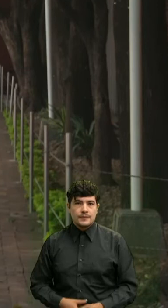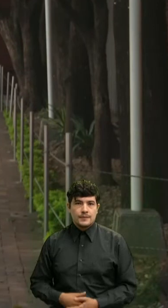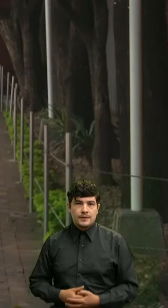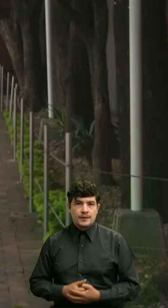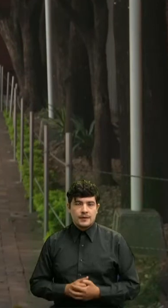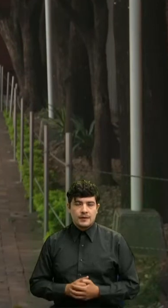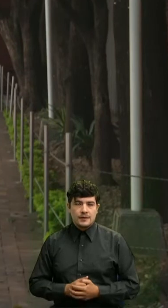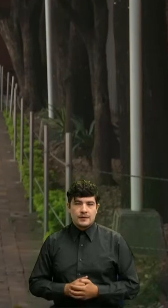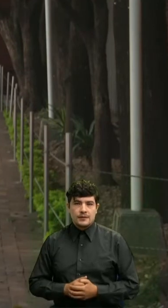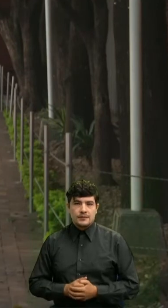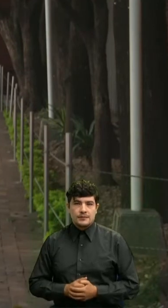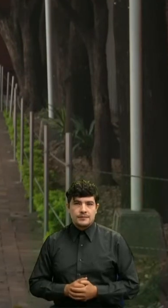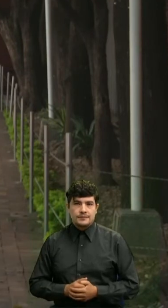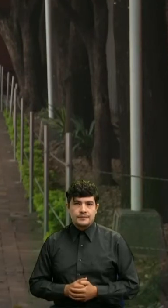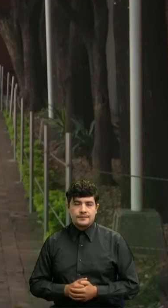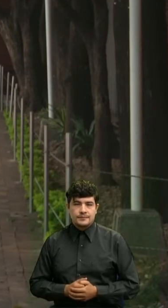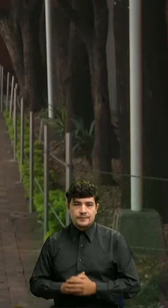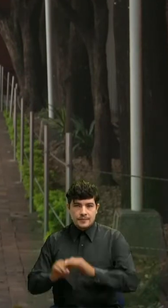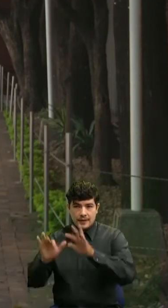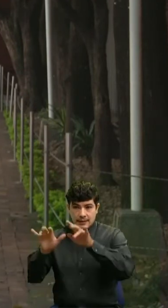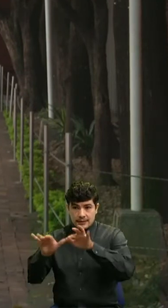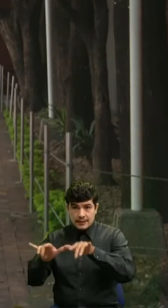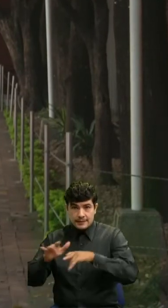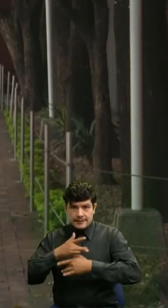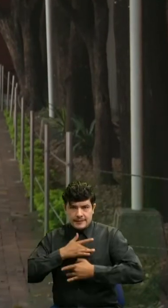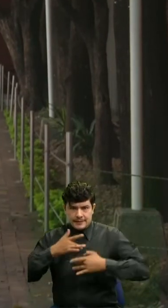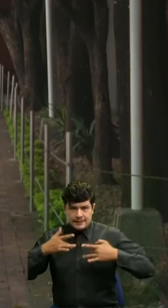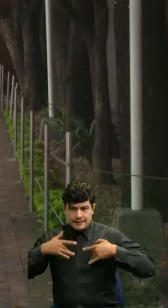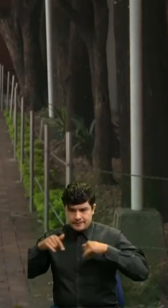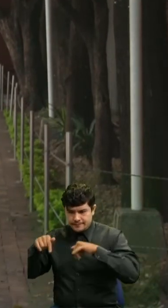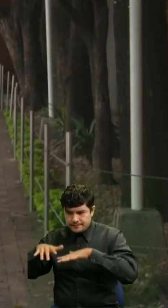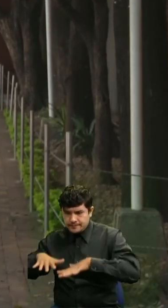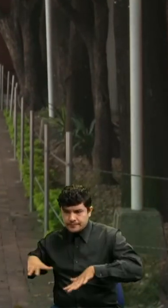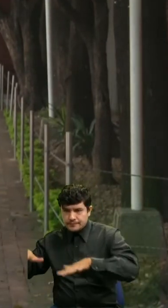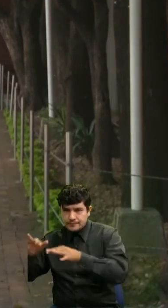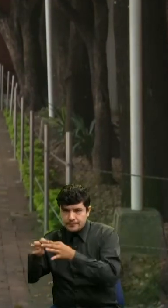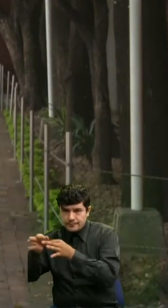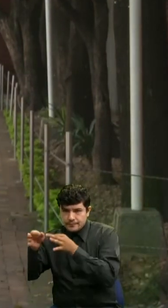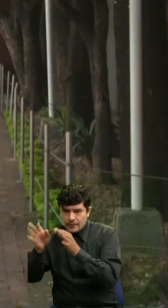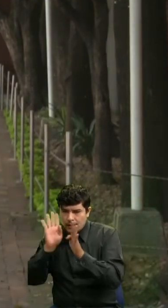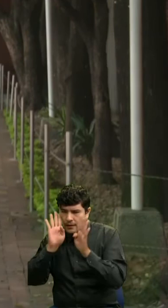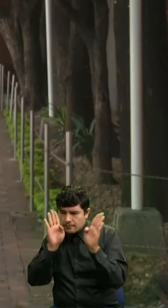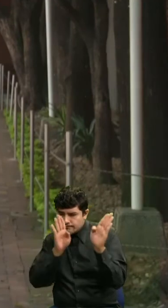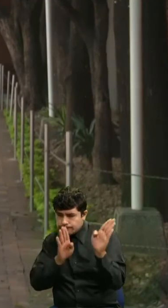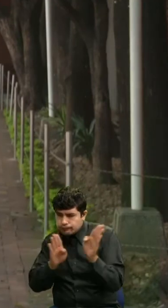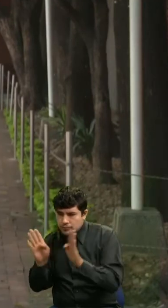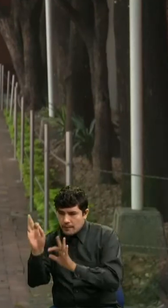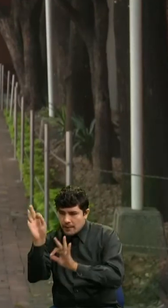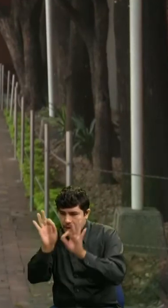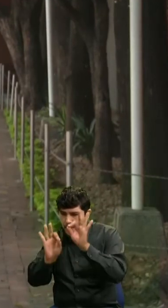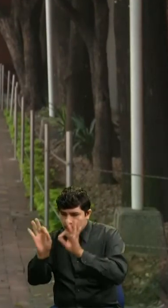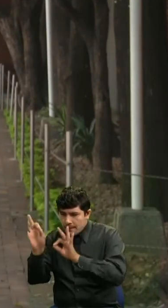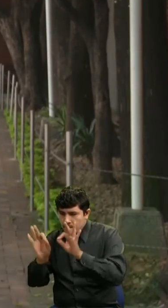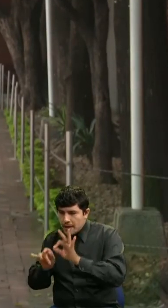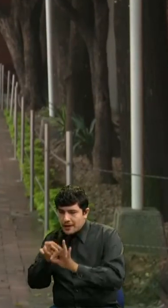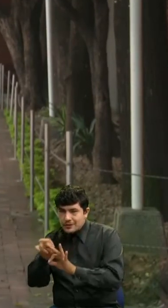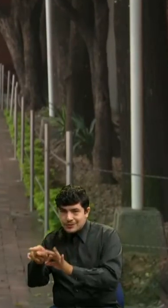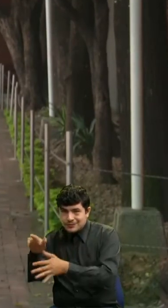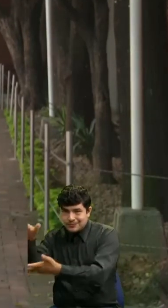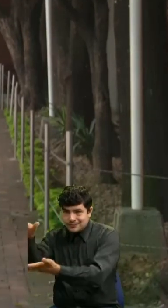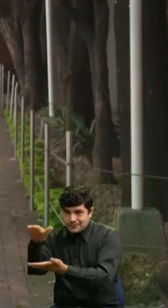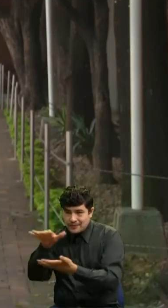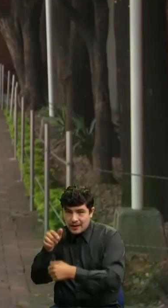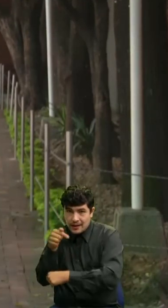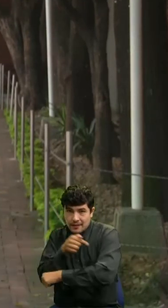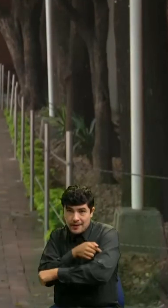y este las autoridades de salud municipal también ha ido preparando todo lo que tiene que ver con la cadena de frío para evitar que los biológicos se lleguen a la capital